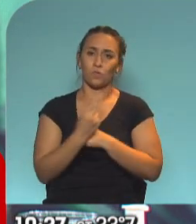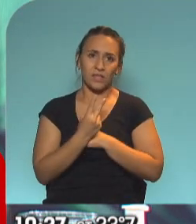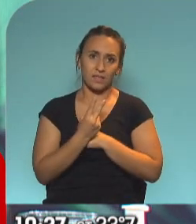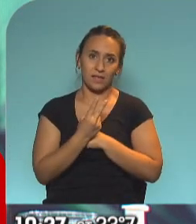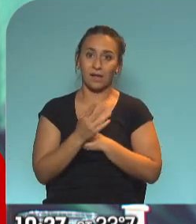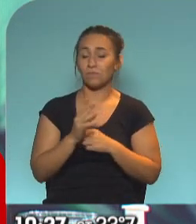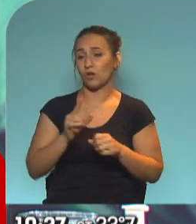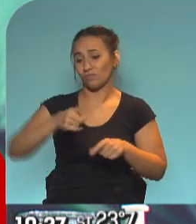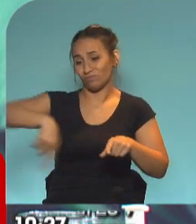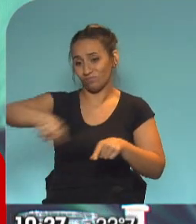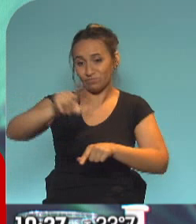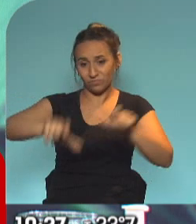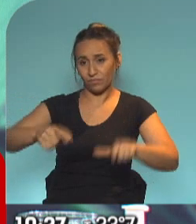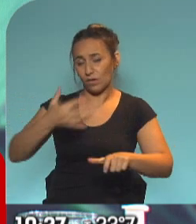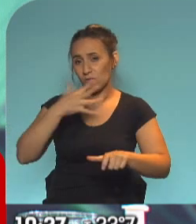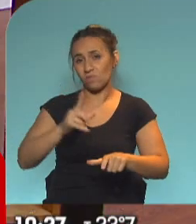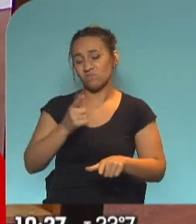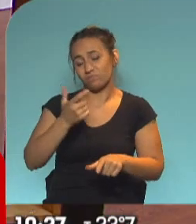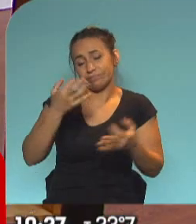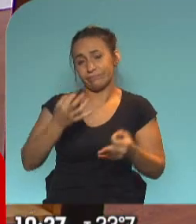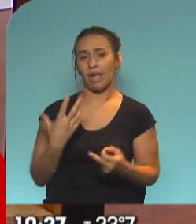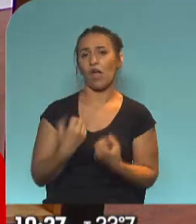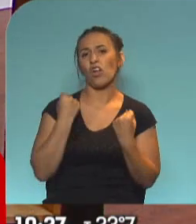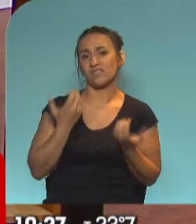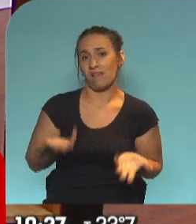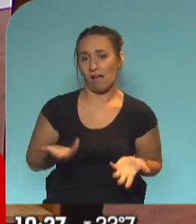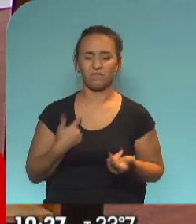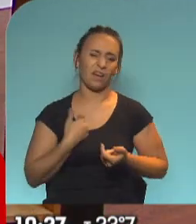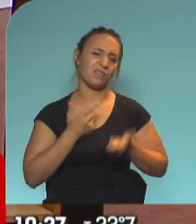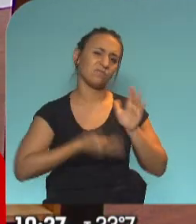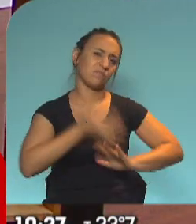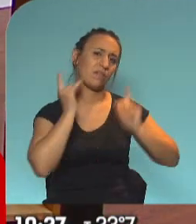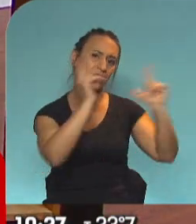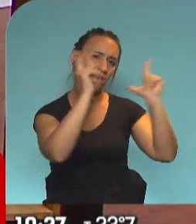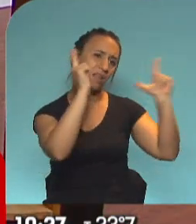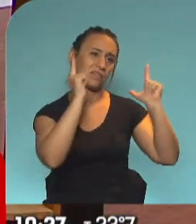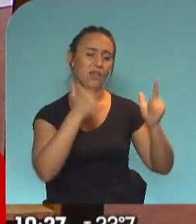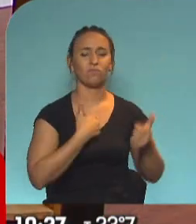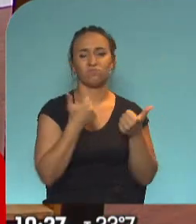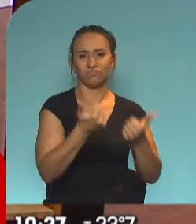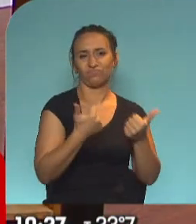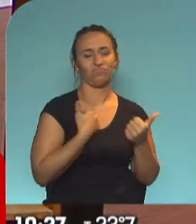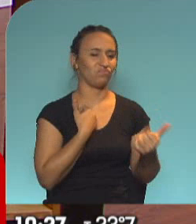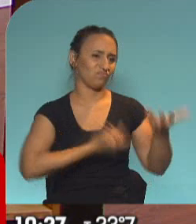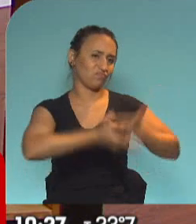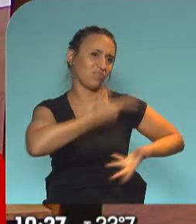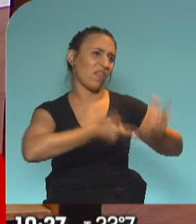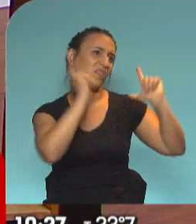así y prefiere egoístamente decir, bueno, yo me voy a divertir, la voy a pasar bárbaro por otro